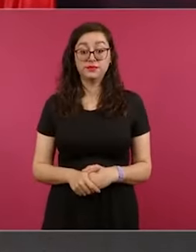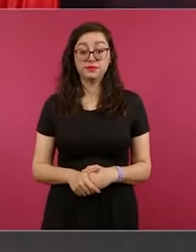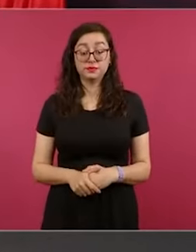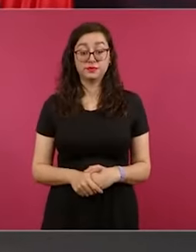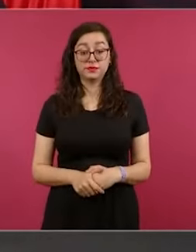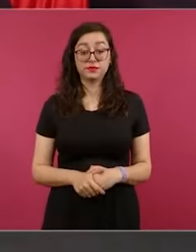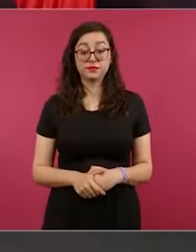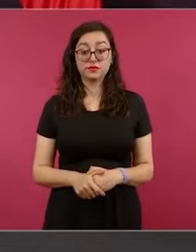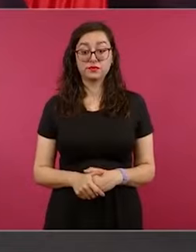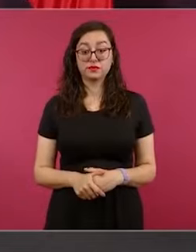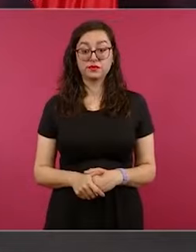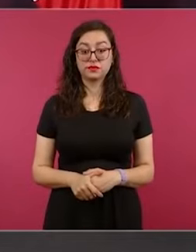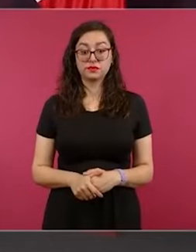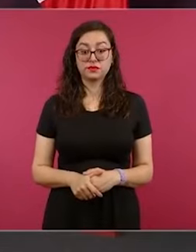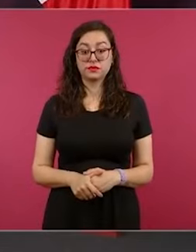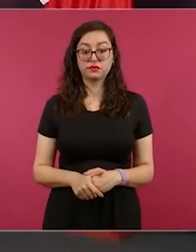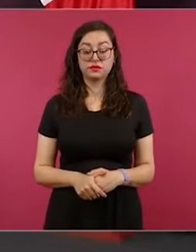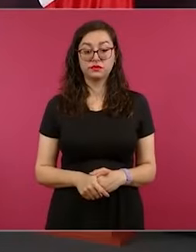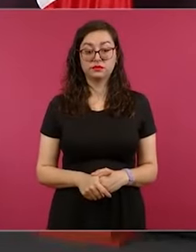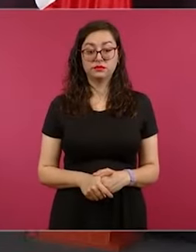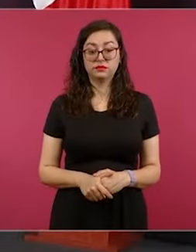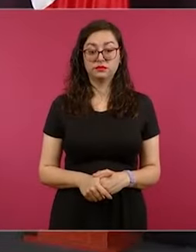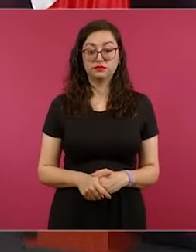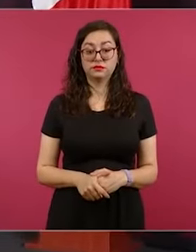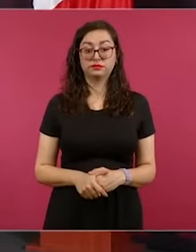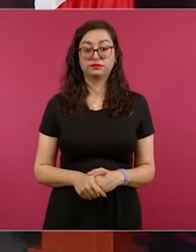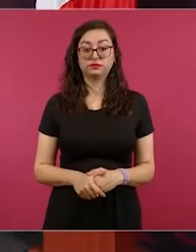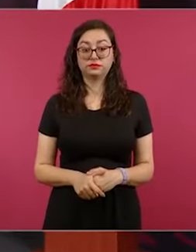Y que no dependa